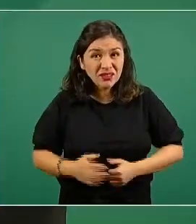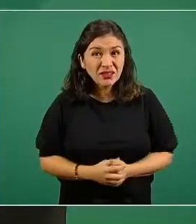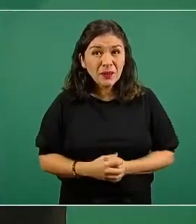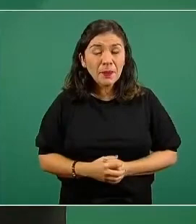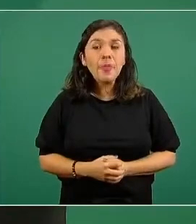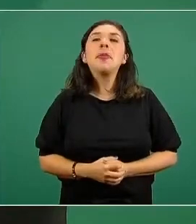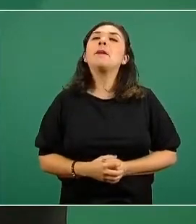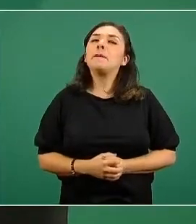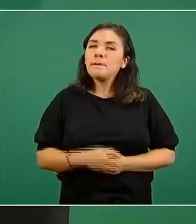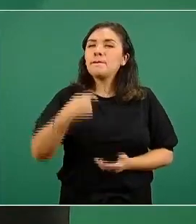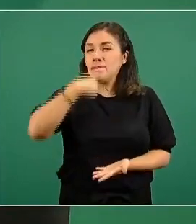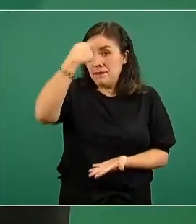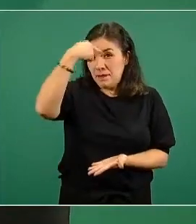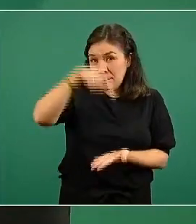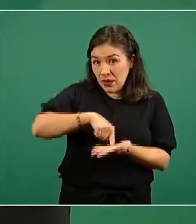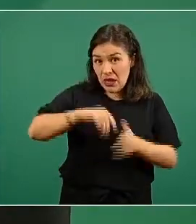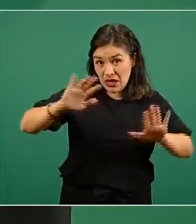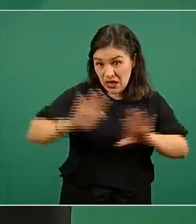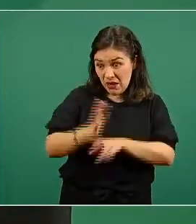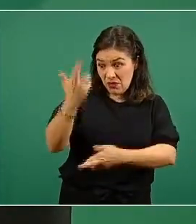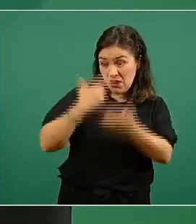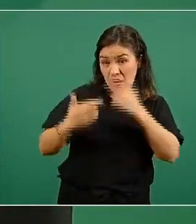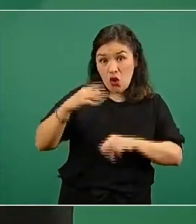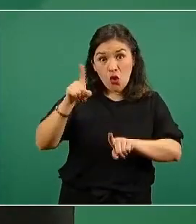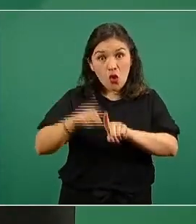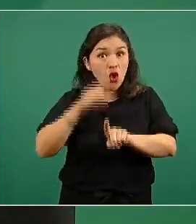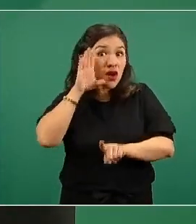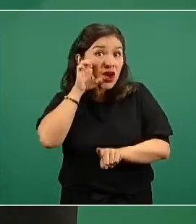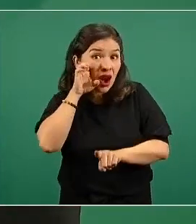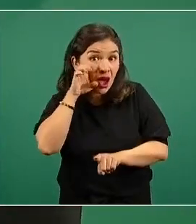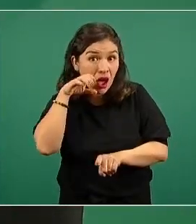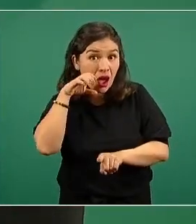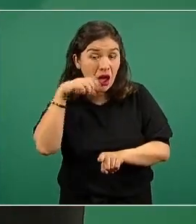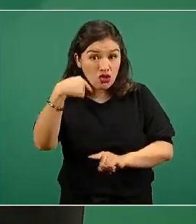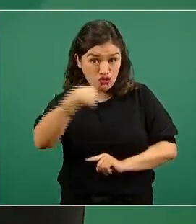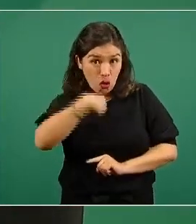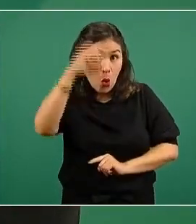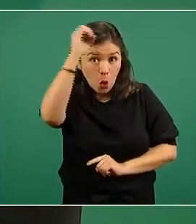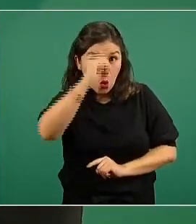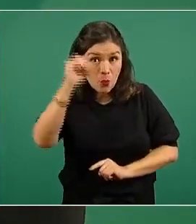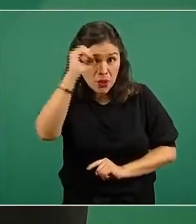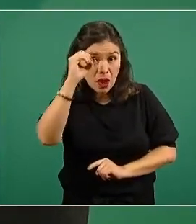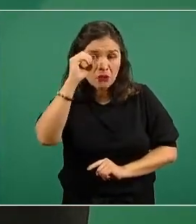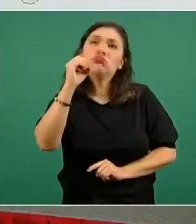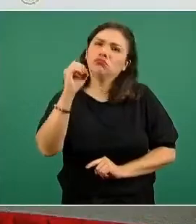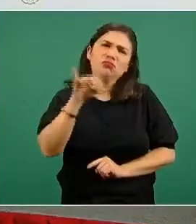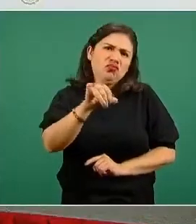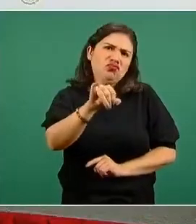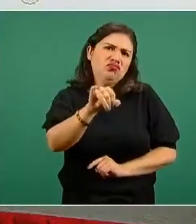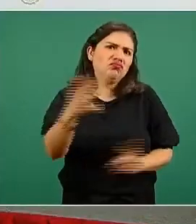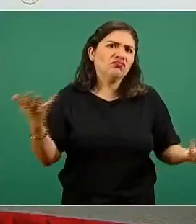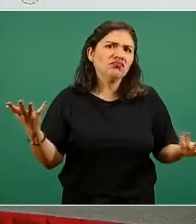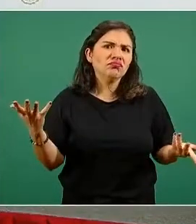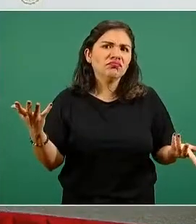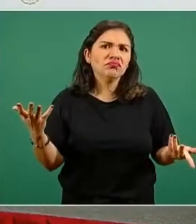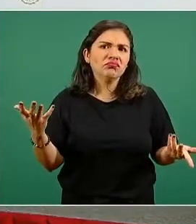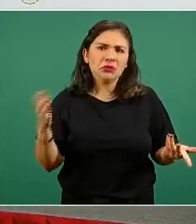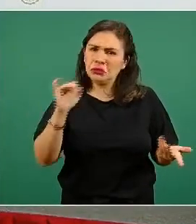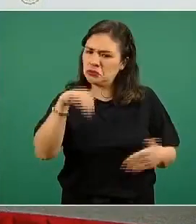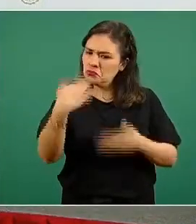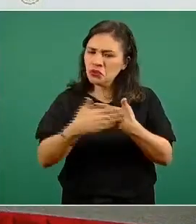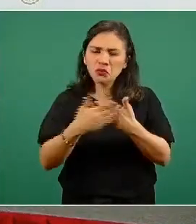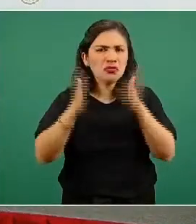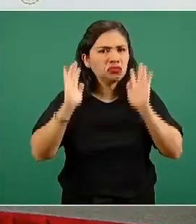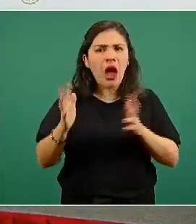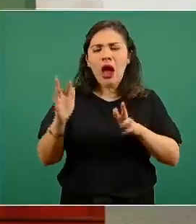Creo que la Ciudad de México vuelva al color naranja. Mi opinión es sí. Definitivamente regresaremos al